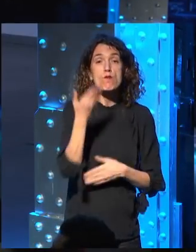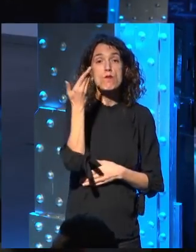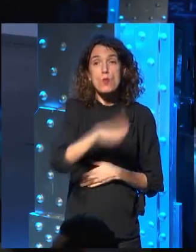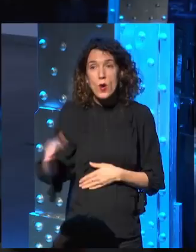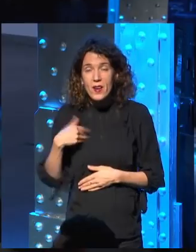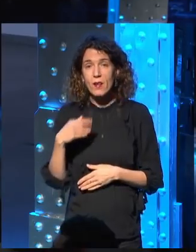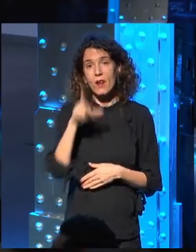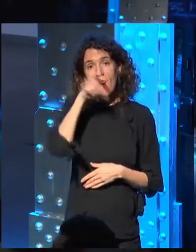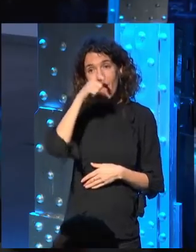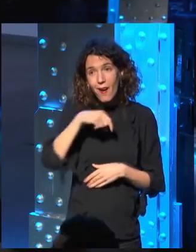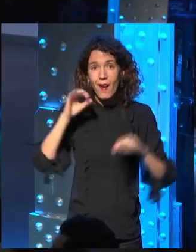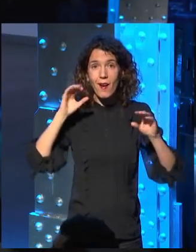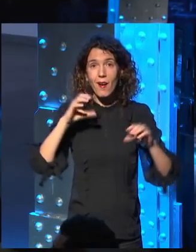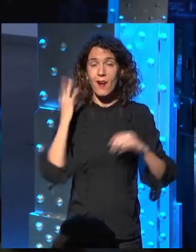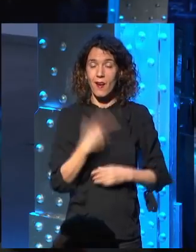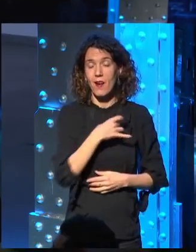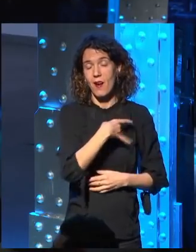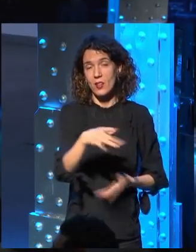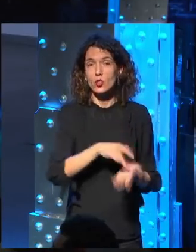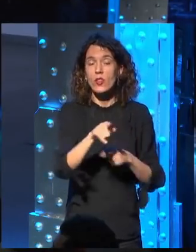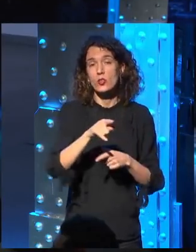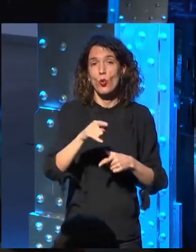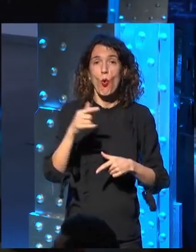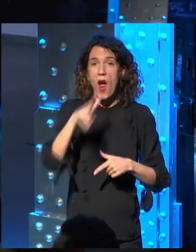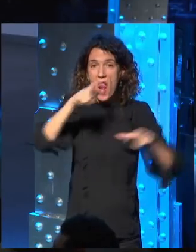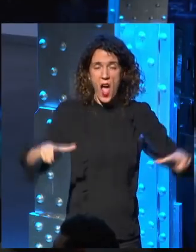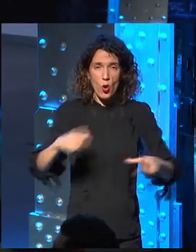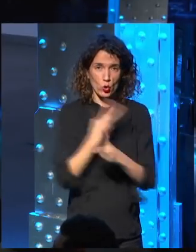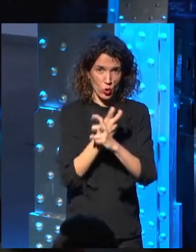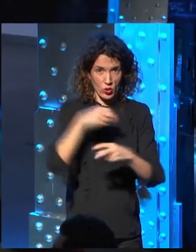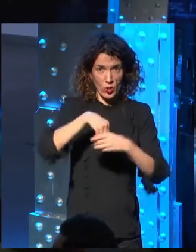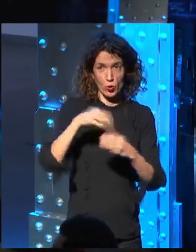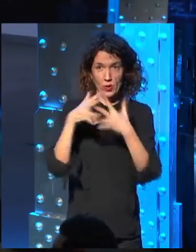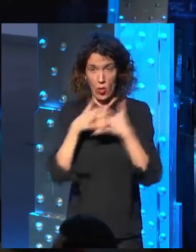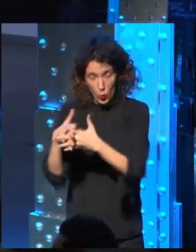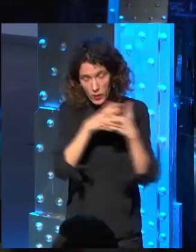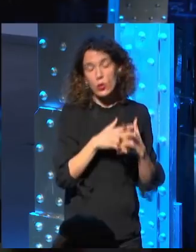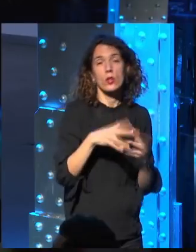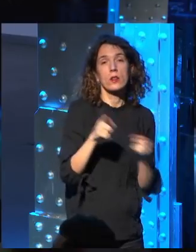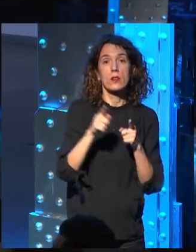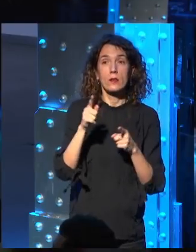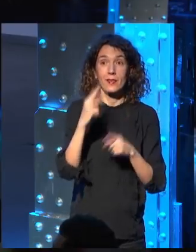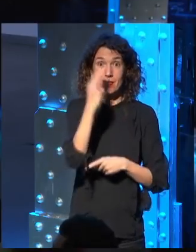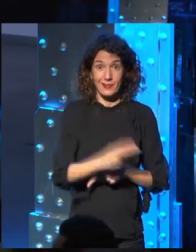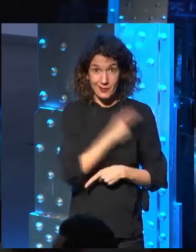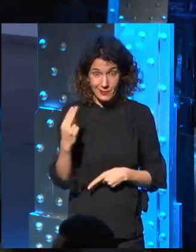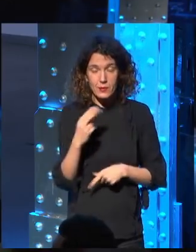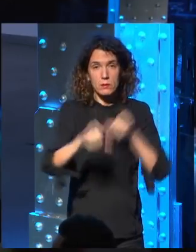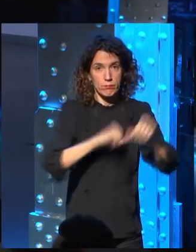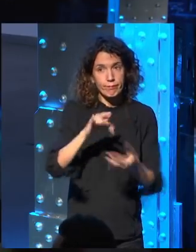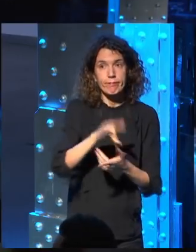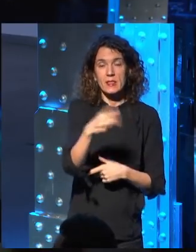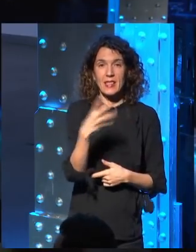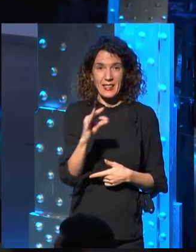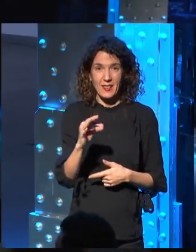Mueren miles de gansos envenenados en un lago tóxico en Montana. Científicos noruegos encuentran 30 kilos de bolsas de plástico